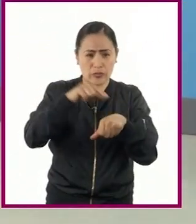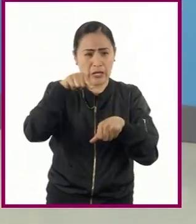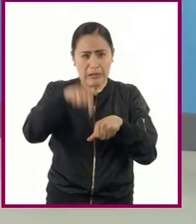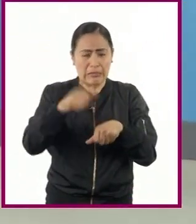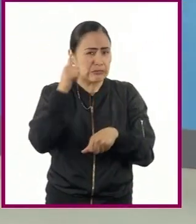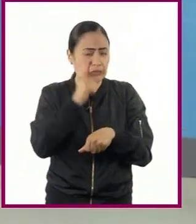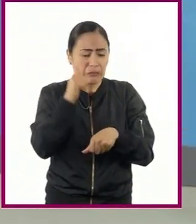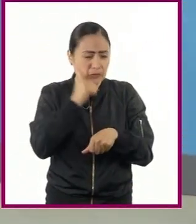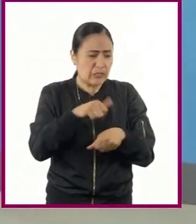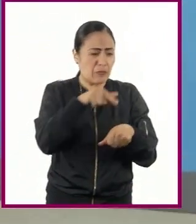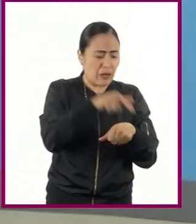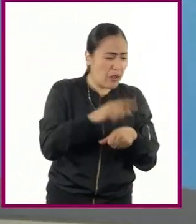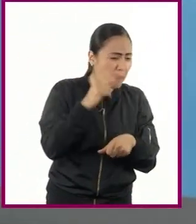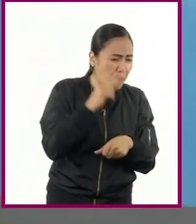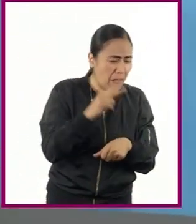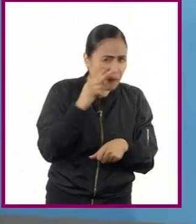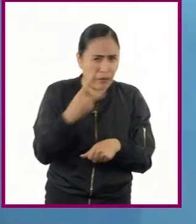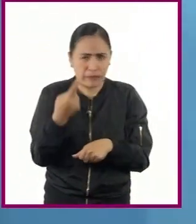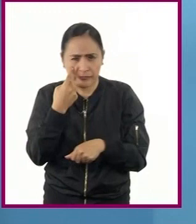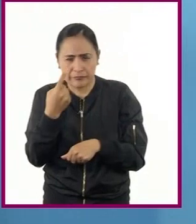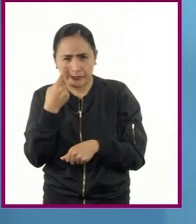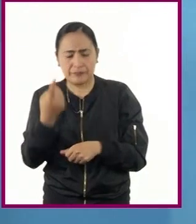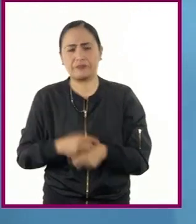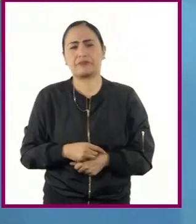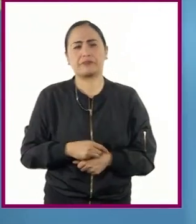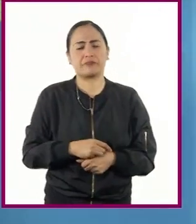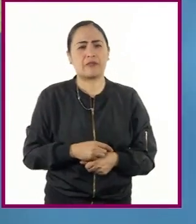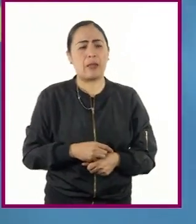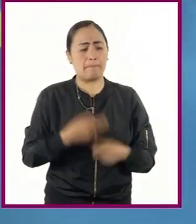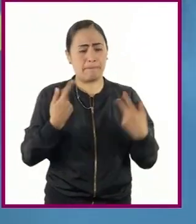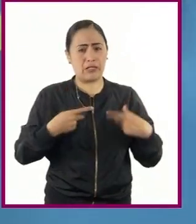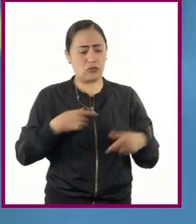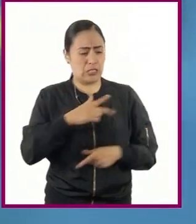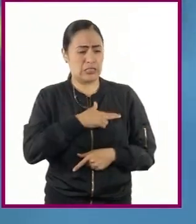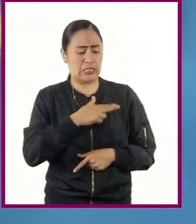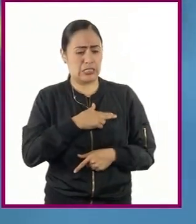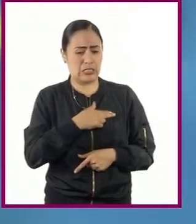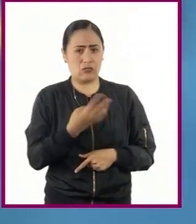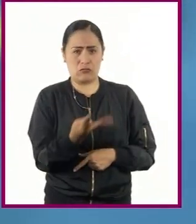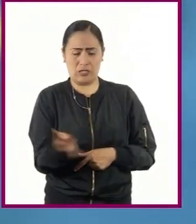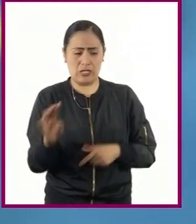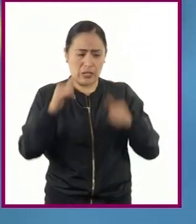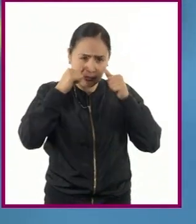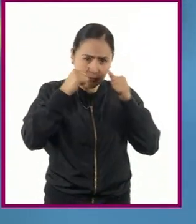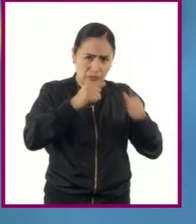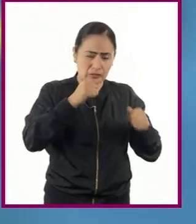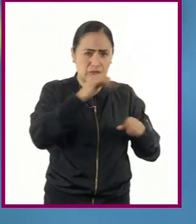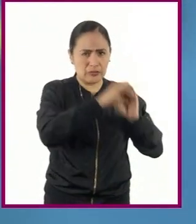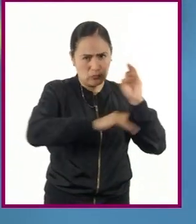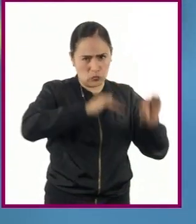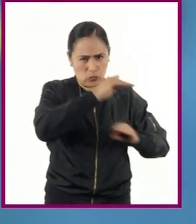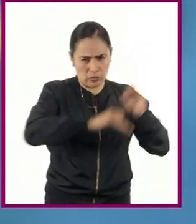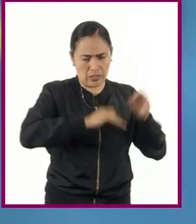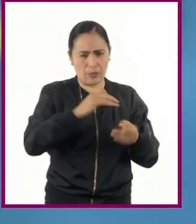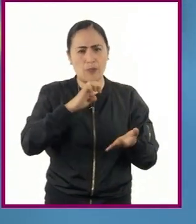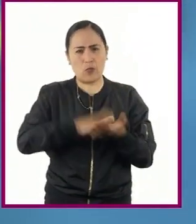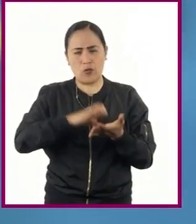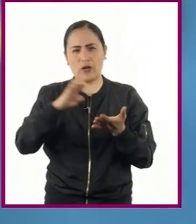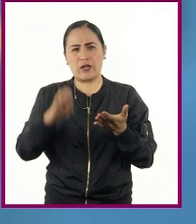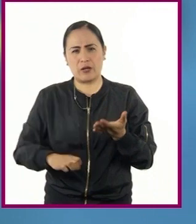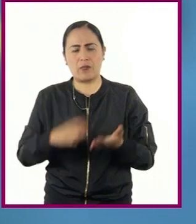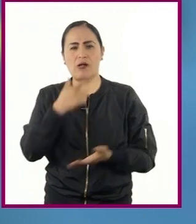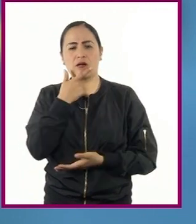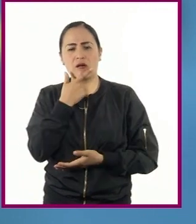de los ejércitos, como encargadas de atender a los heridos. En Gran Bretaña, por ejemplo, hubo un servicio